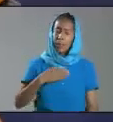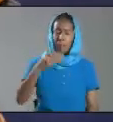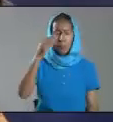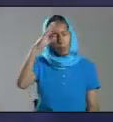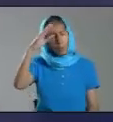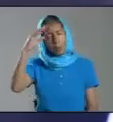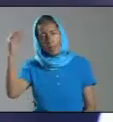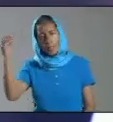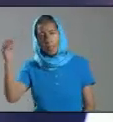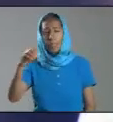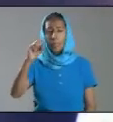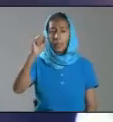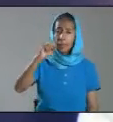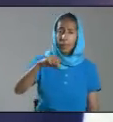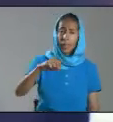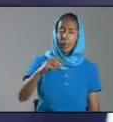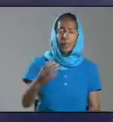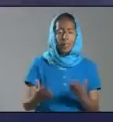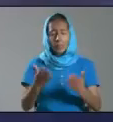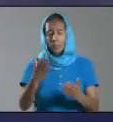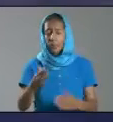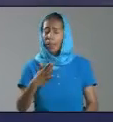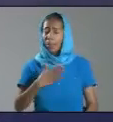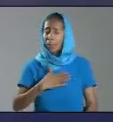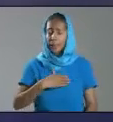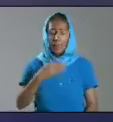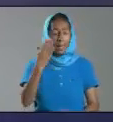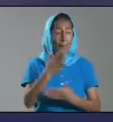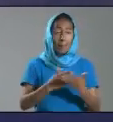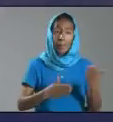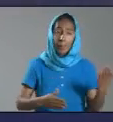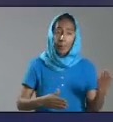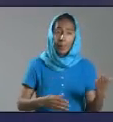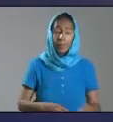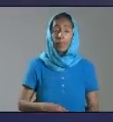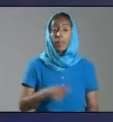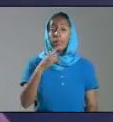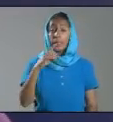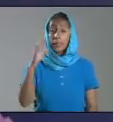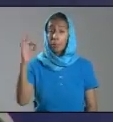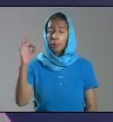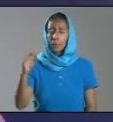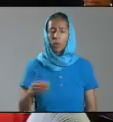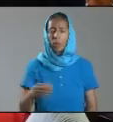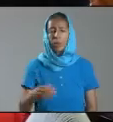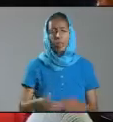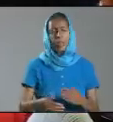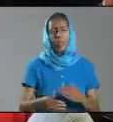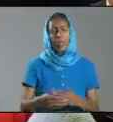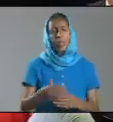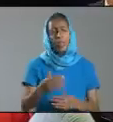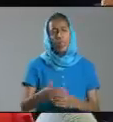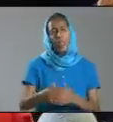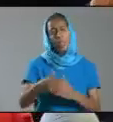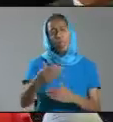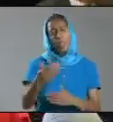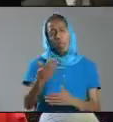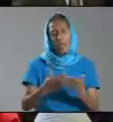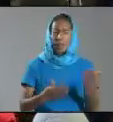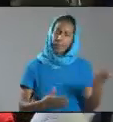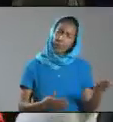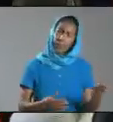Dios les bendiga, amados hermanos. Antes de retirarnos, podrían ayudarme. Hay un sinnúmero